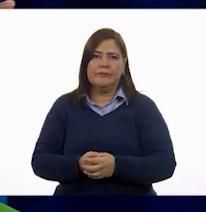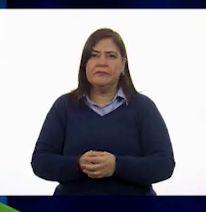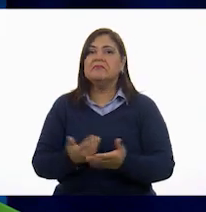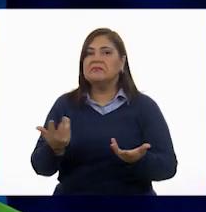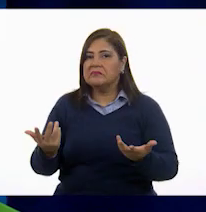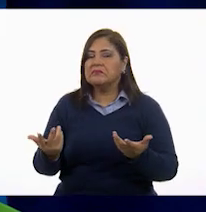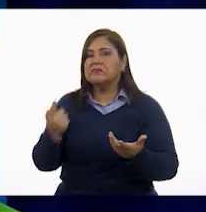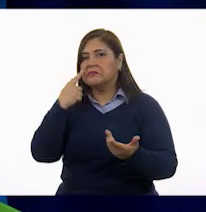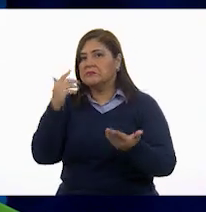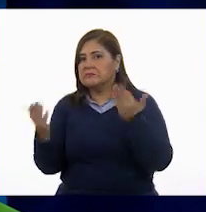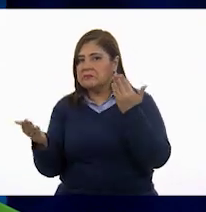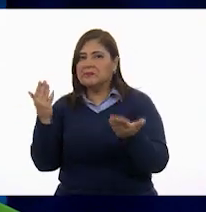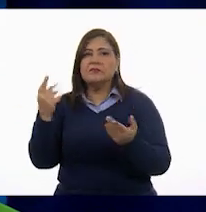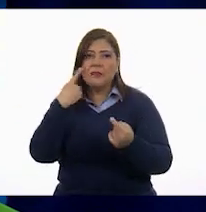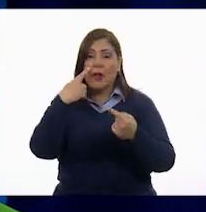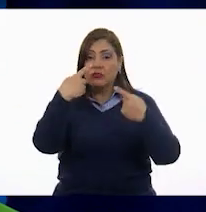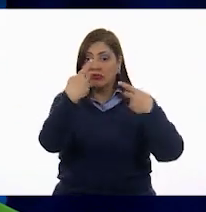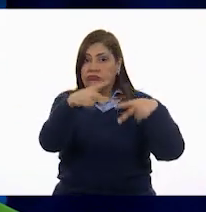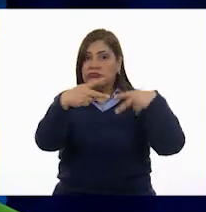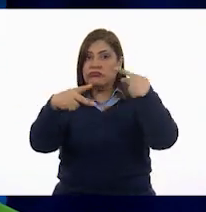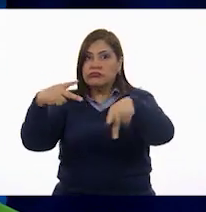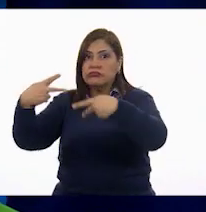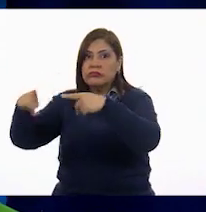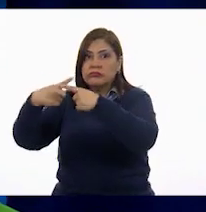Entonces, sí. Cada río tiene